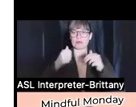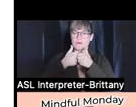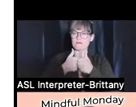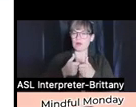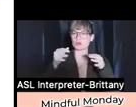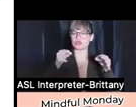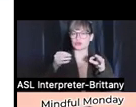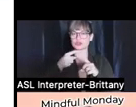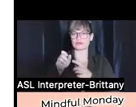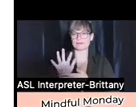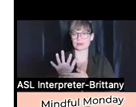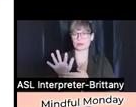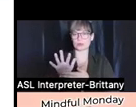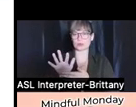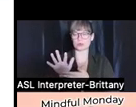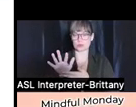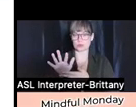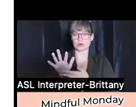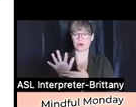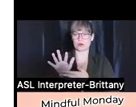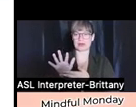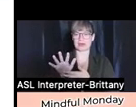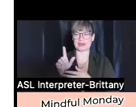Pueden seguir las instrucciones del video.